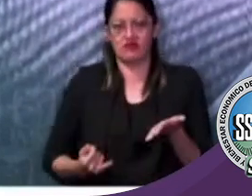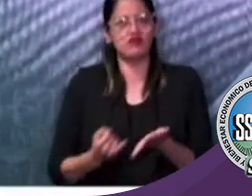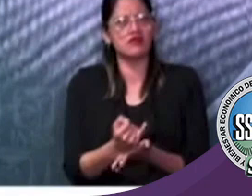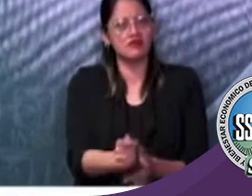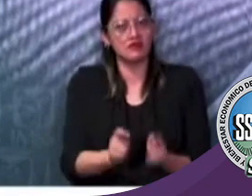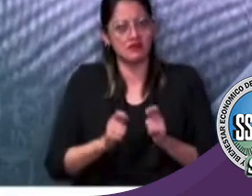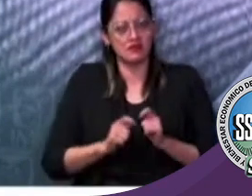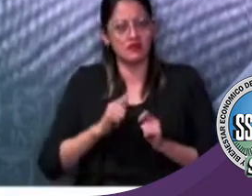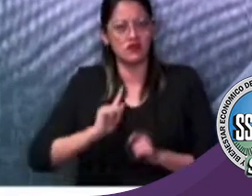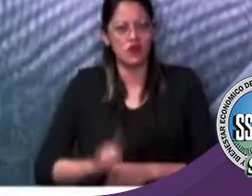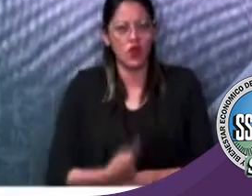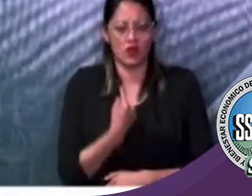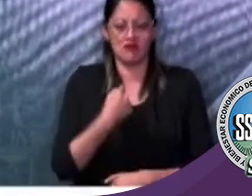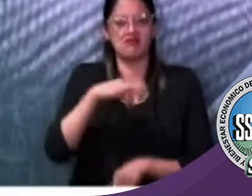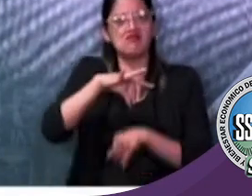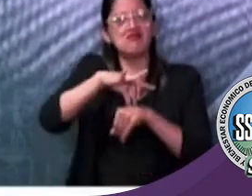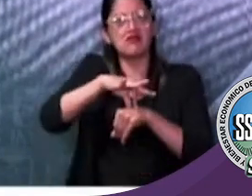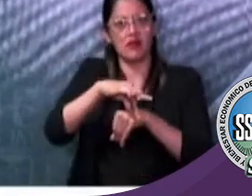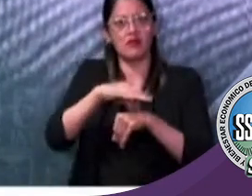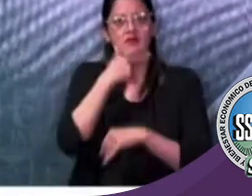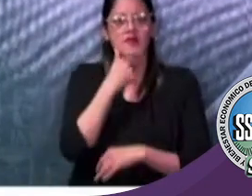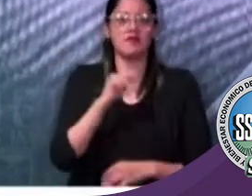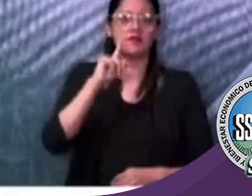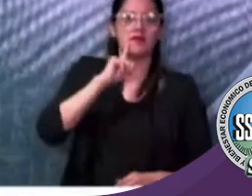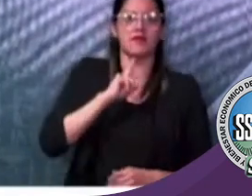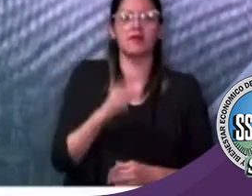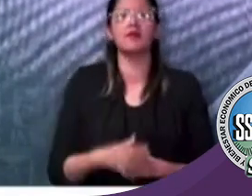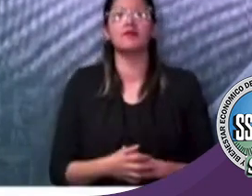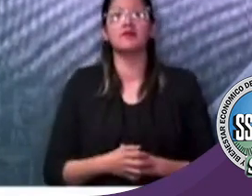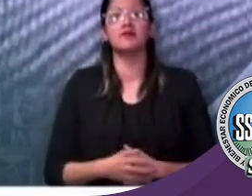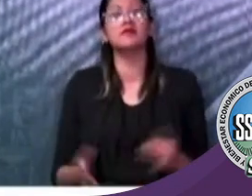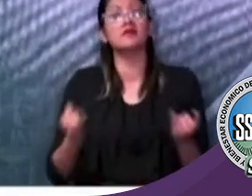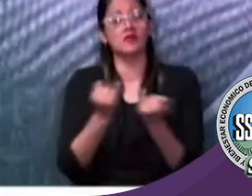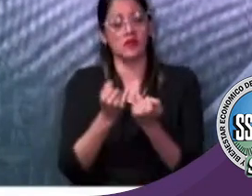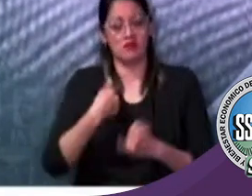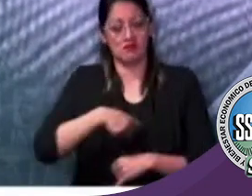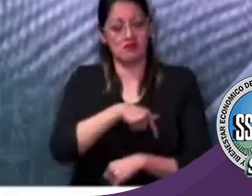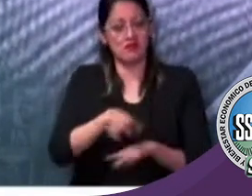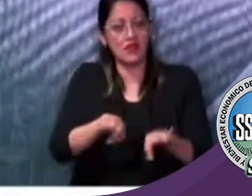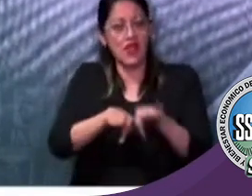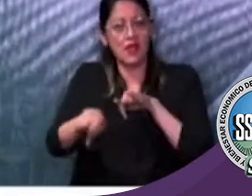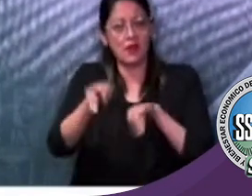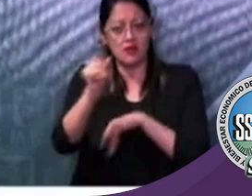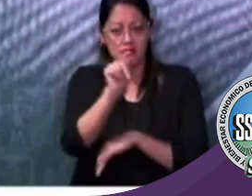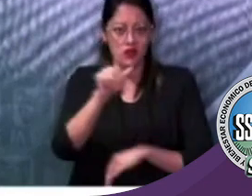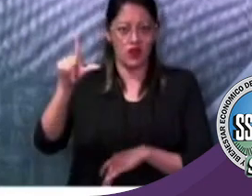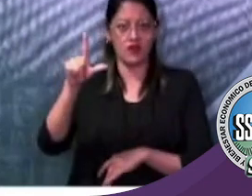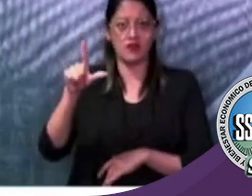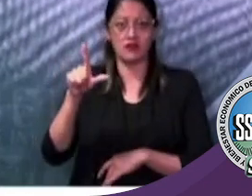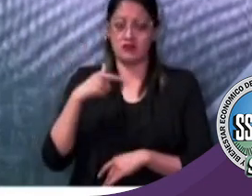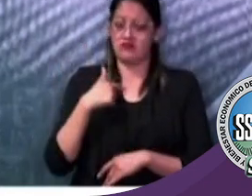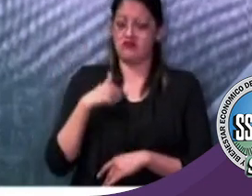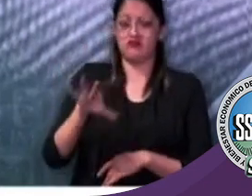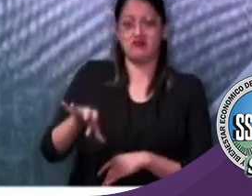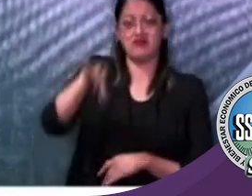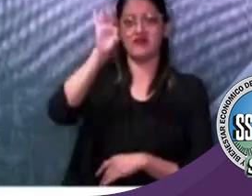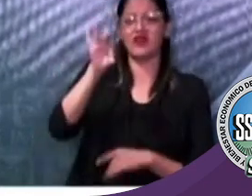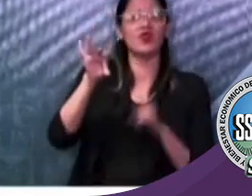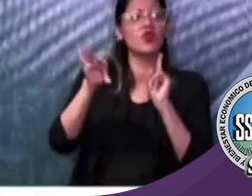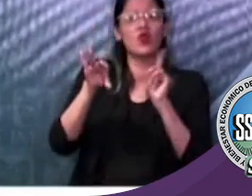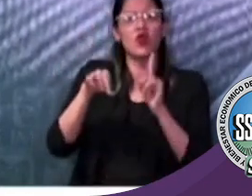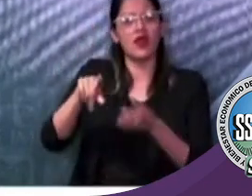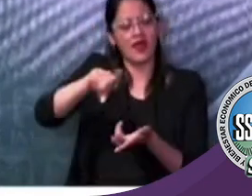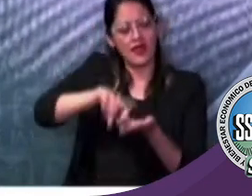ser, médicas y médicos. Nuestra profesión no es de elección, es